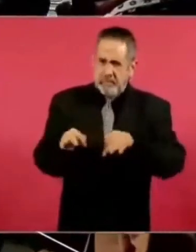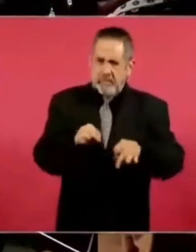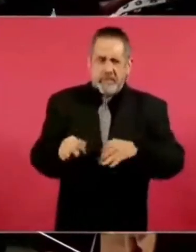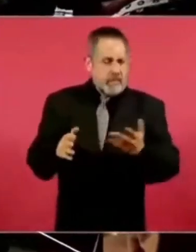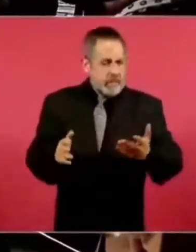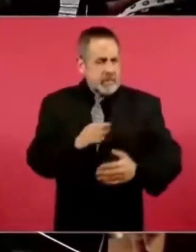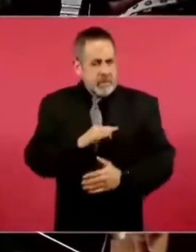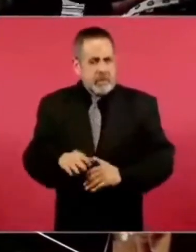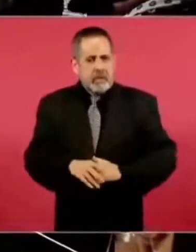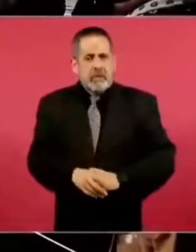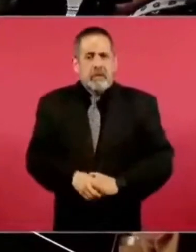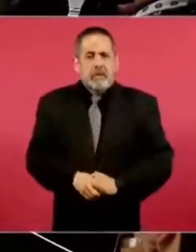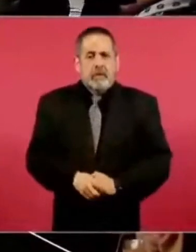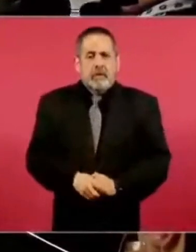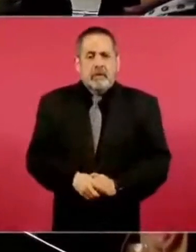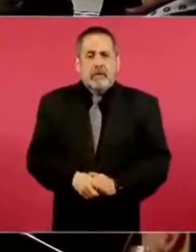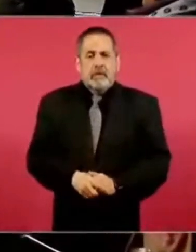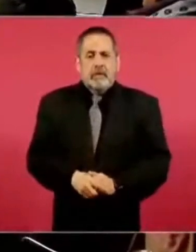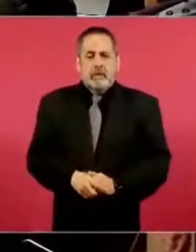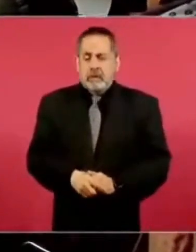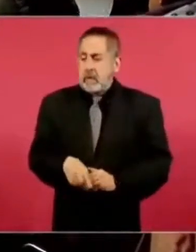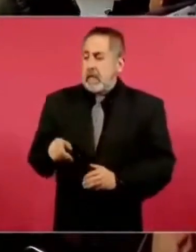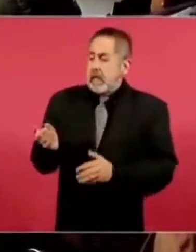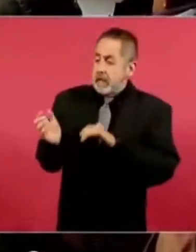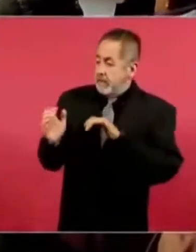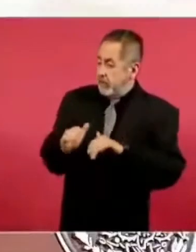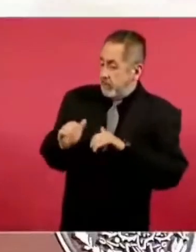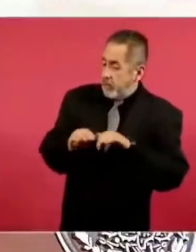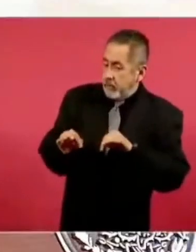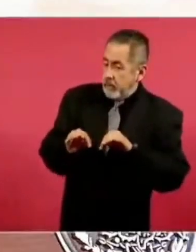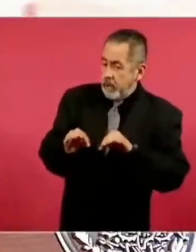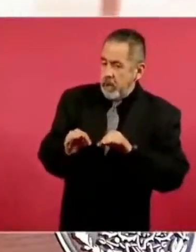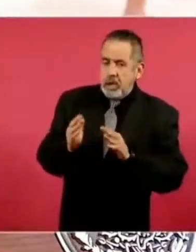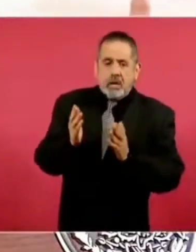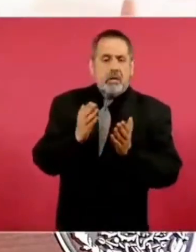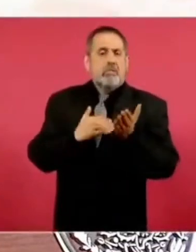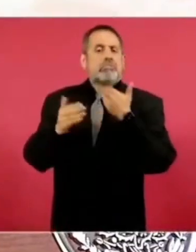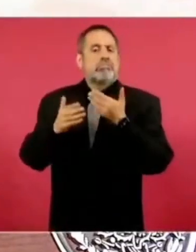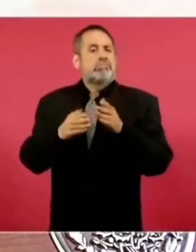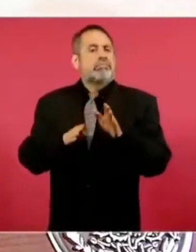cortina para el desarrollo. Todo el corredor